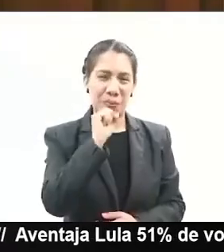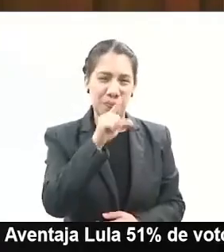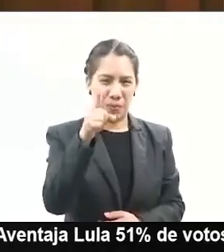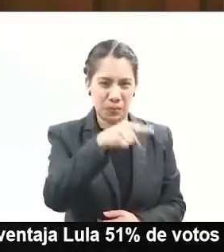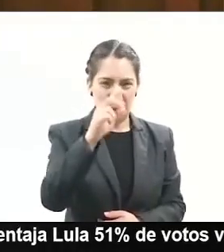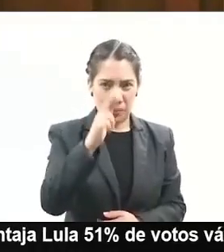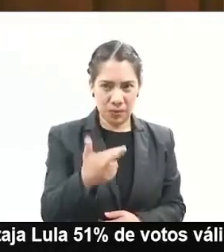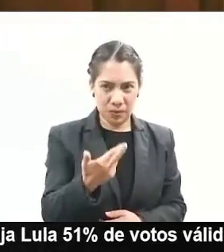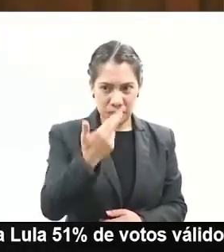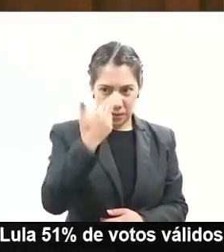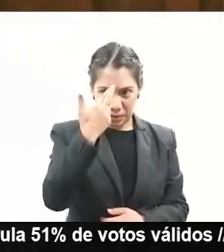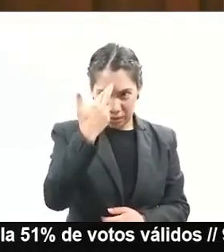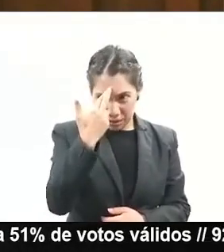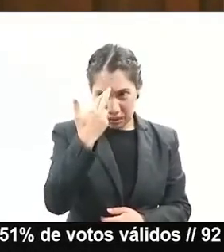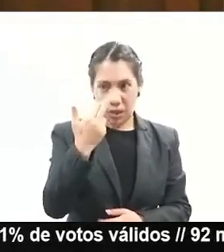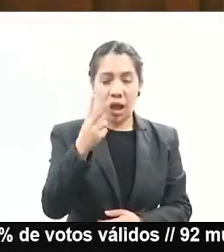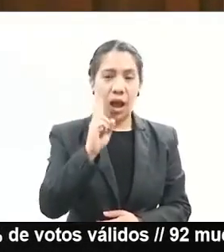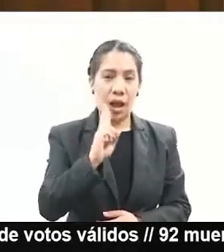llamado basurero de Cocula.